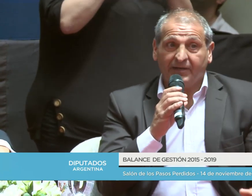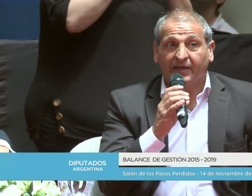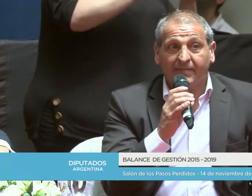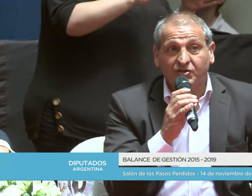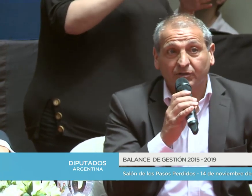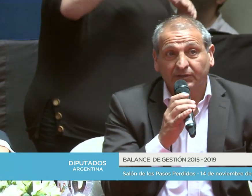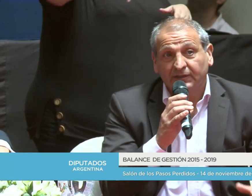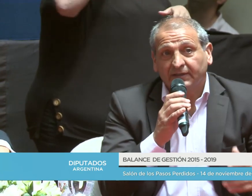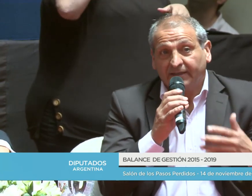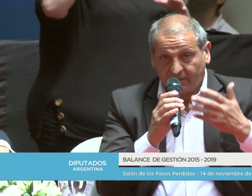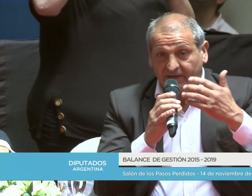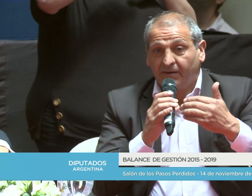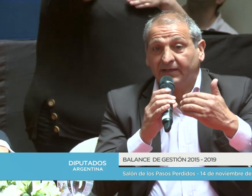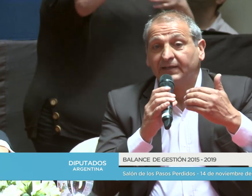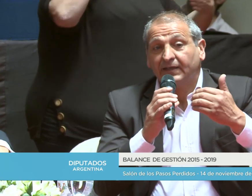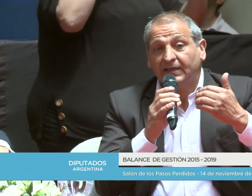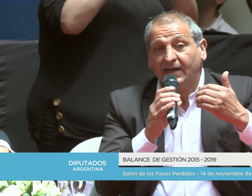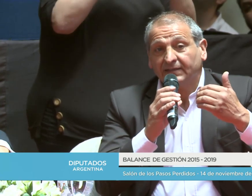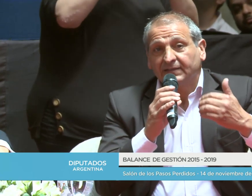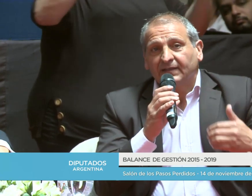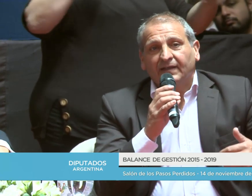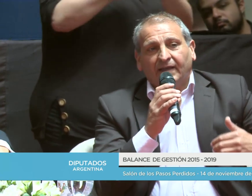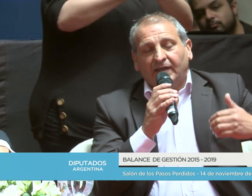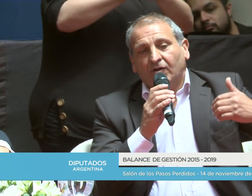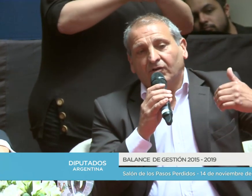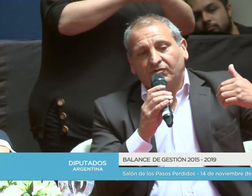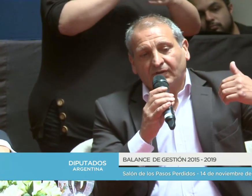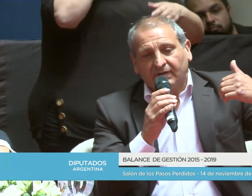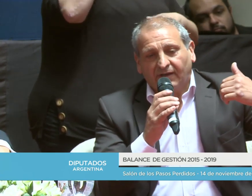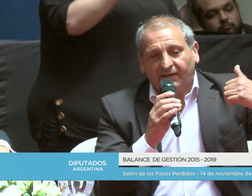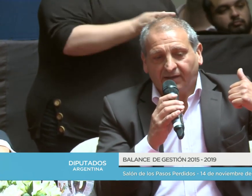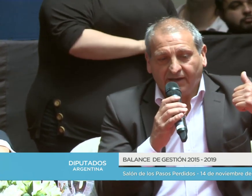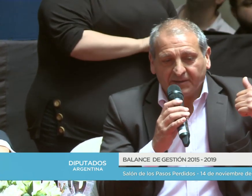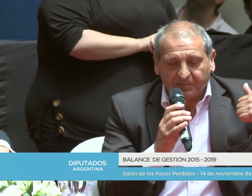apertura de la Avenida de Mayo, que terminaba en esta esquina, y